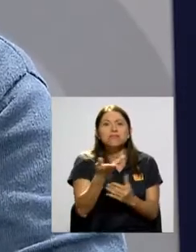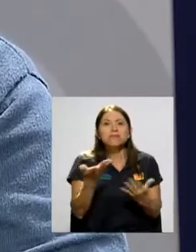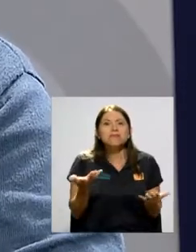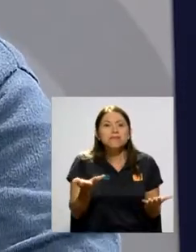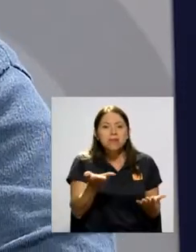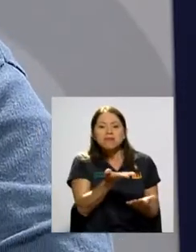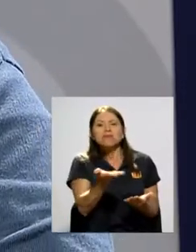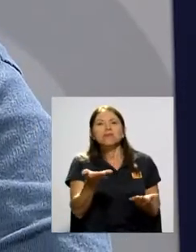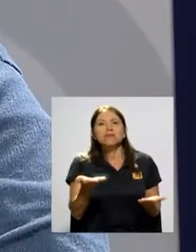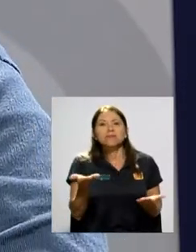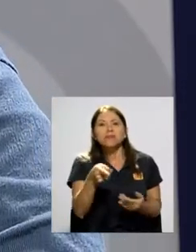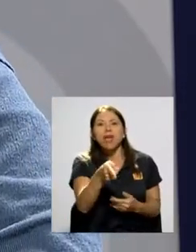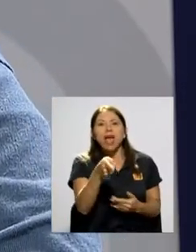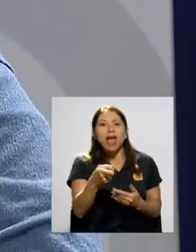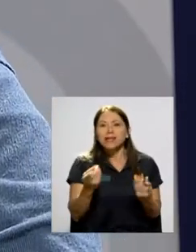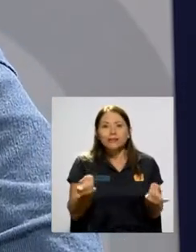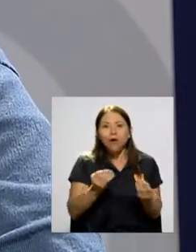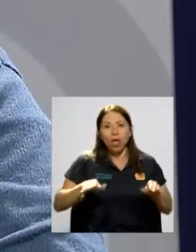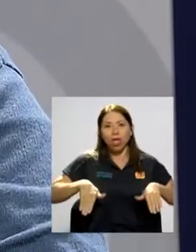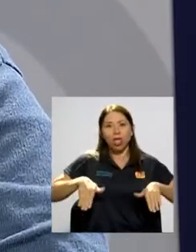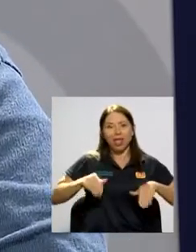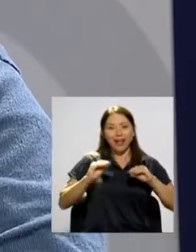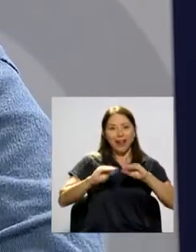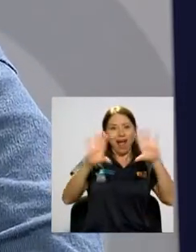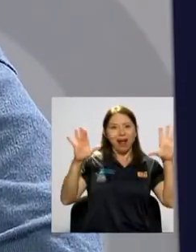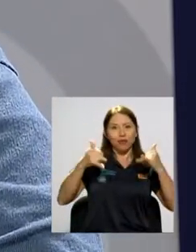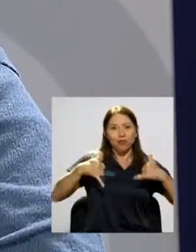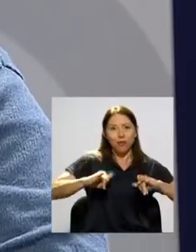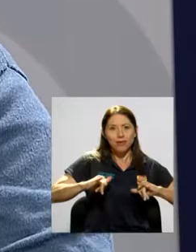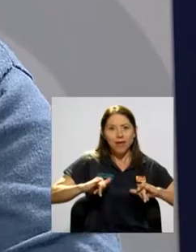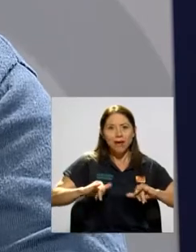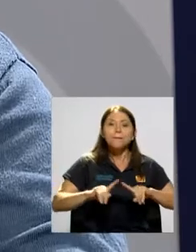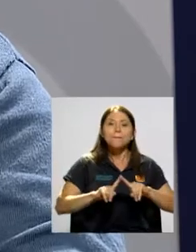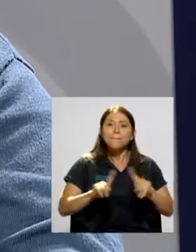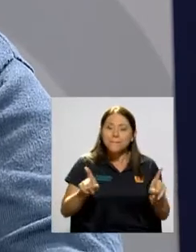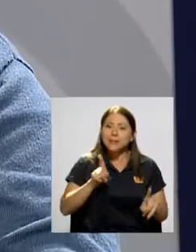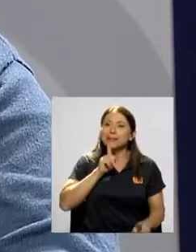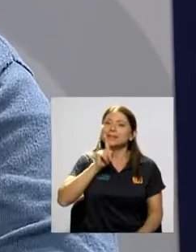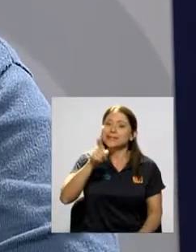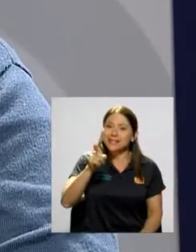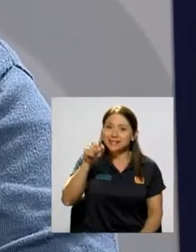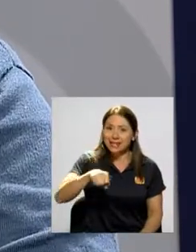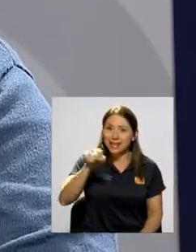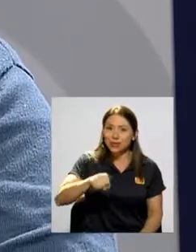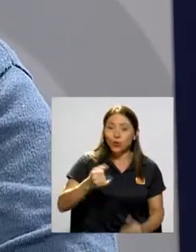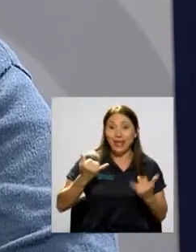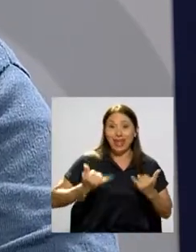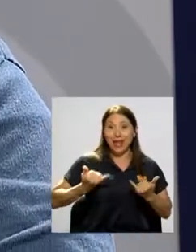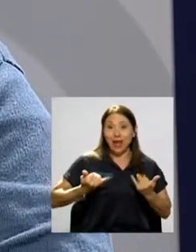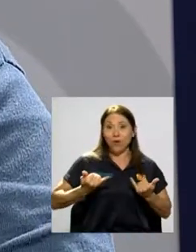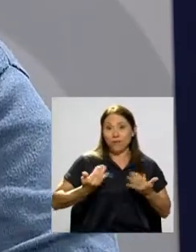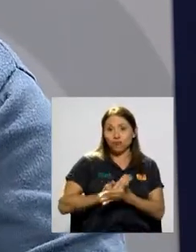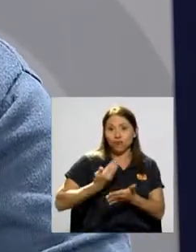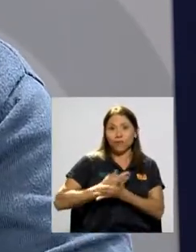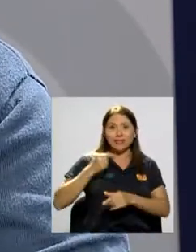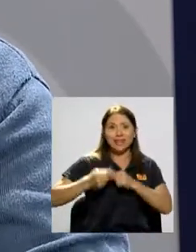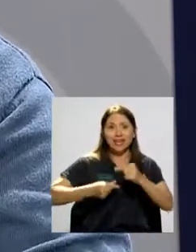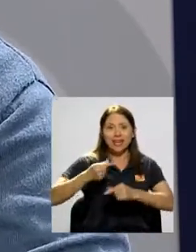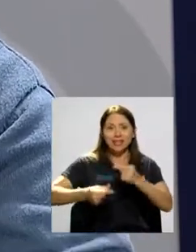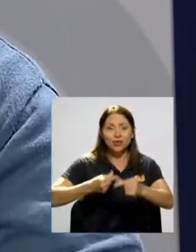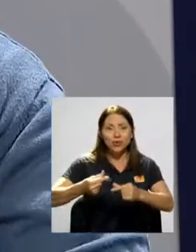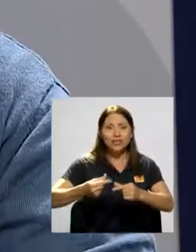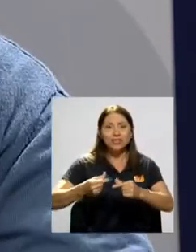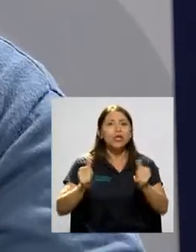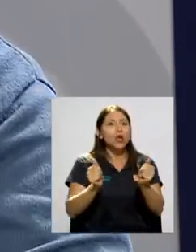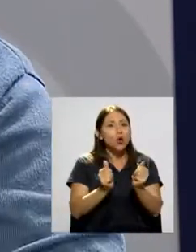que no lo tenemos claro todavía. Lo que sí es cierto es que estas generaciones nuevas, ¿verdad?, junto